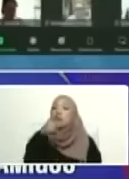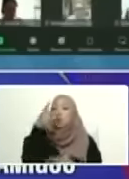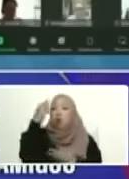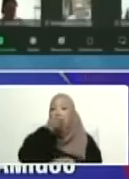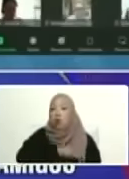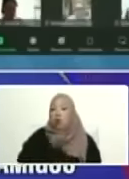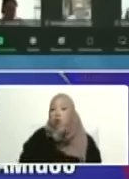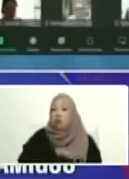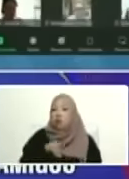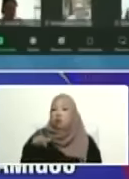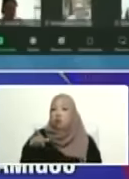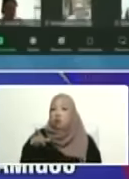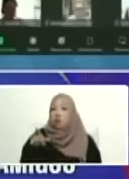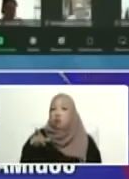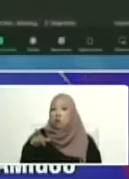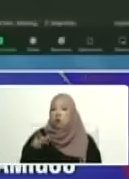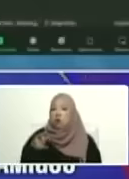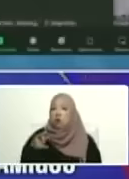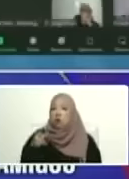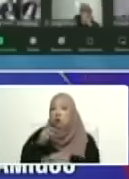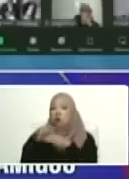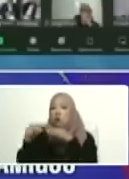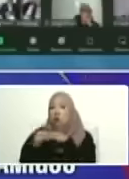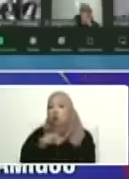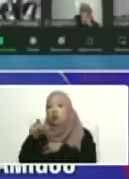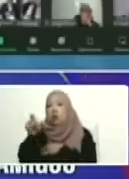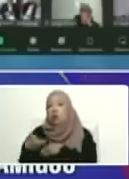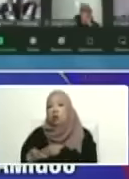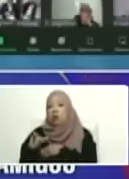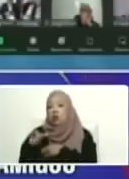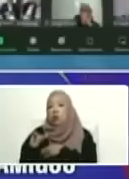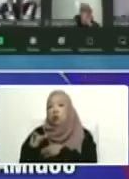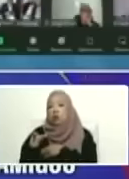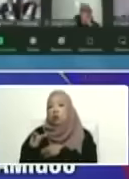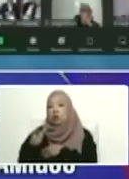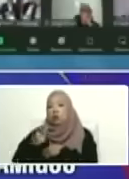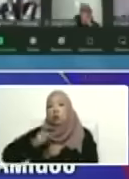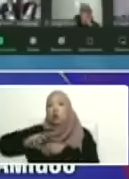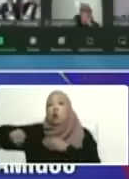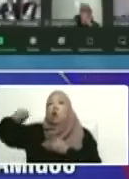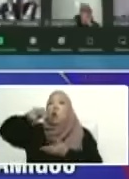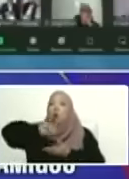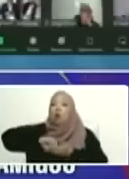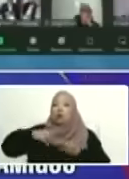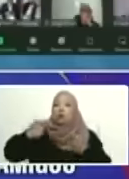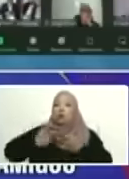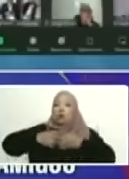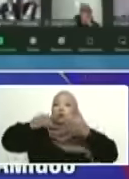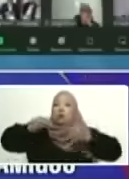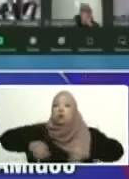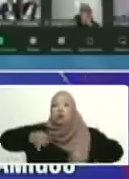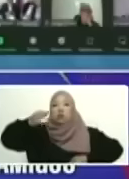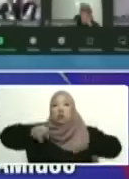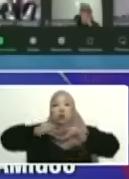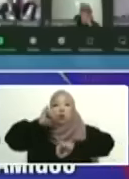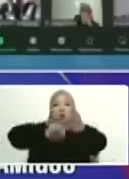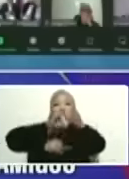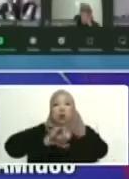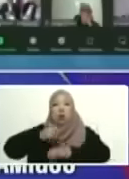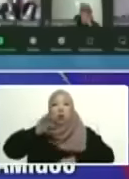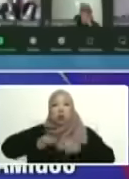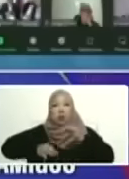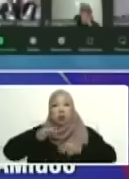señor Doug Nylander, ellos remitirían el caso a la Corte Internacional de